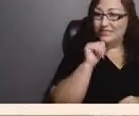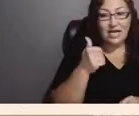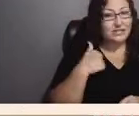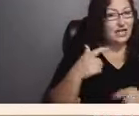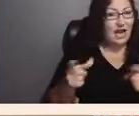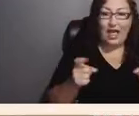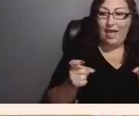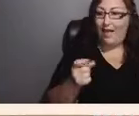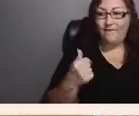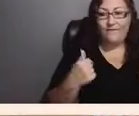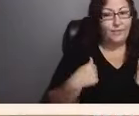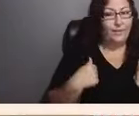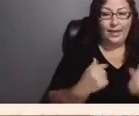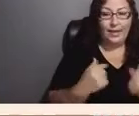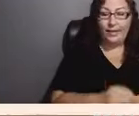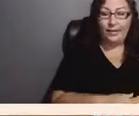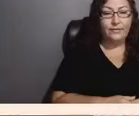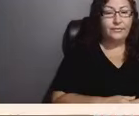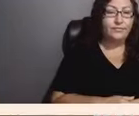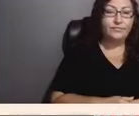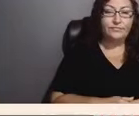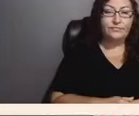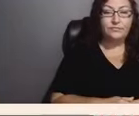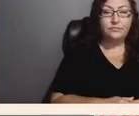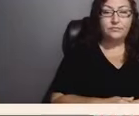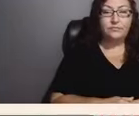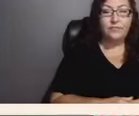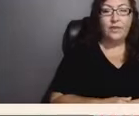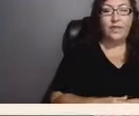doesn't have me. The